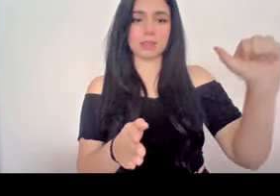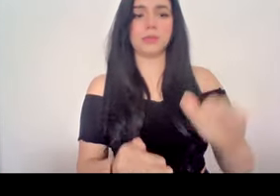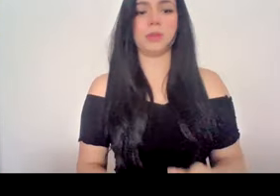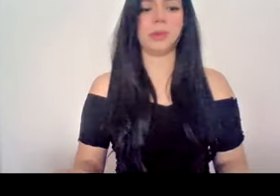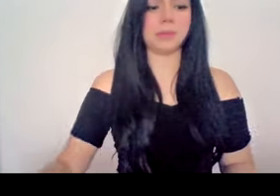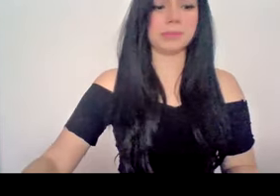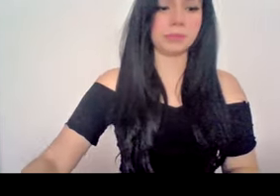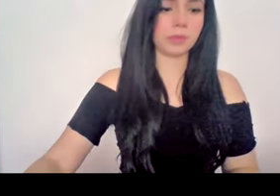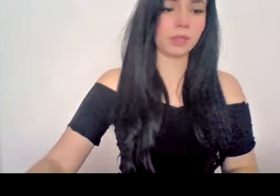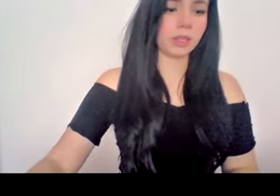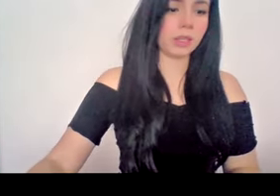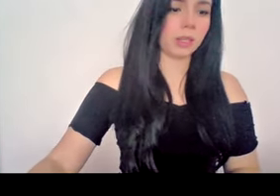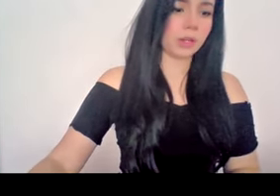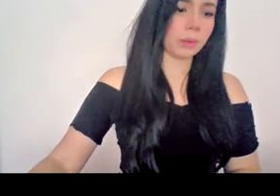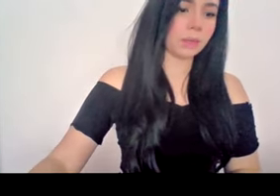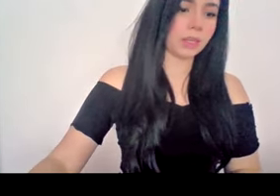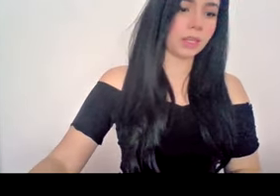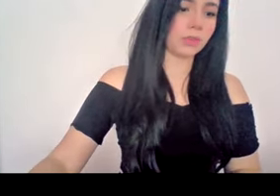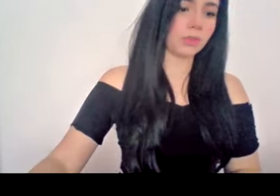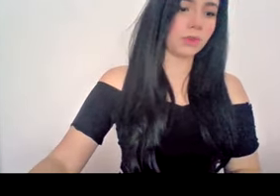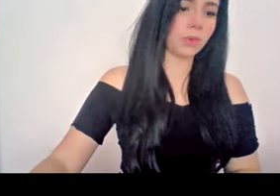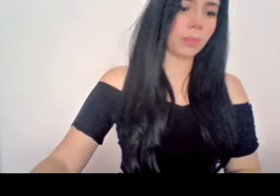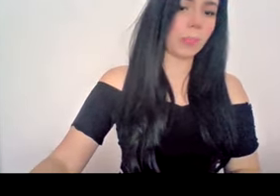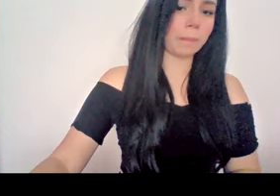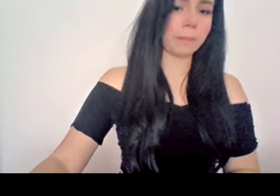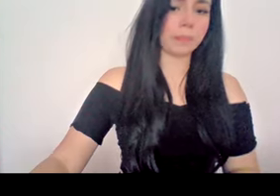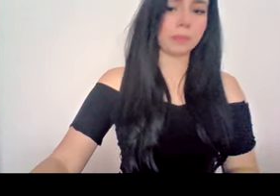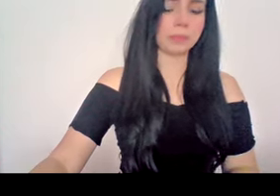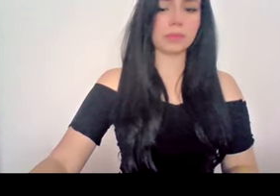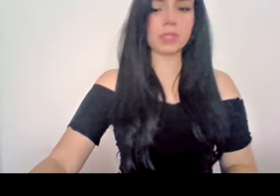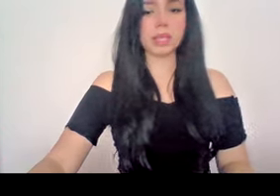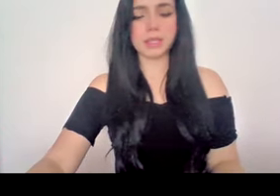nie, ta. Muy bien. Ahora vamos a irnos con